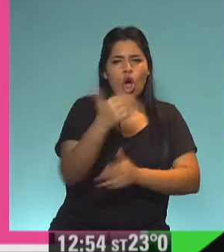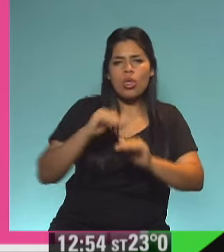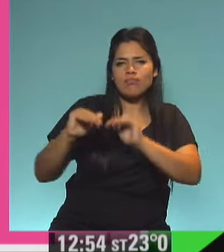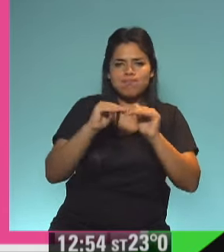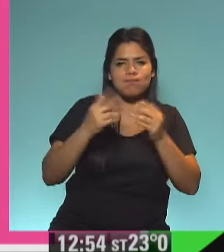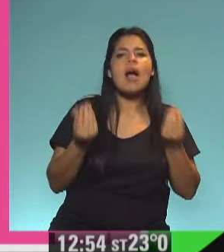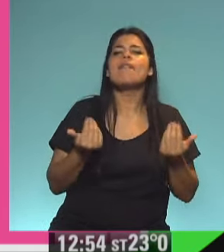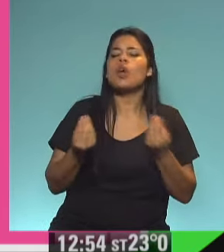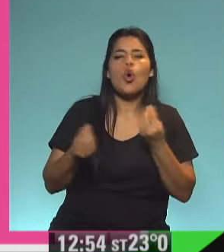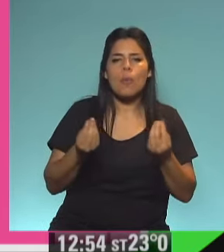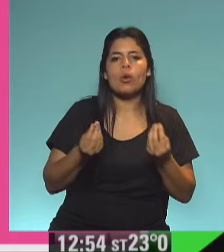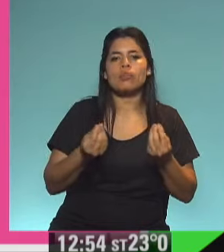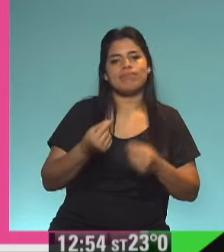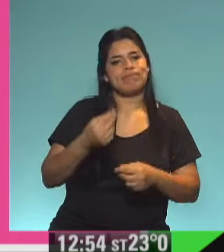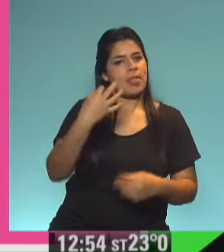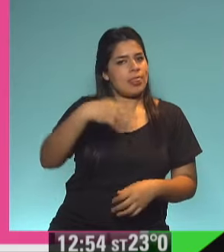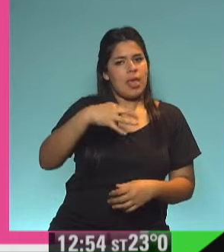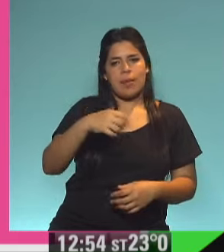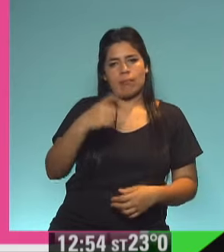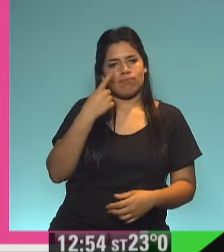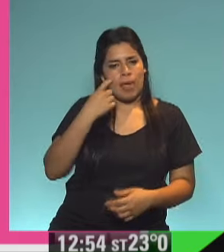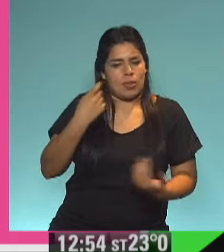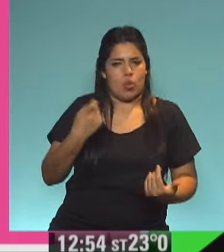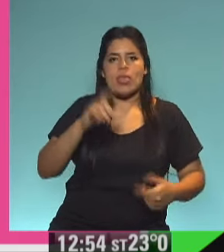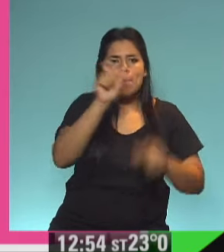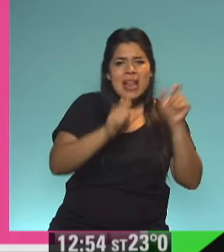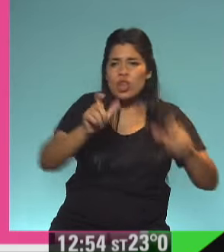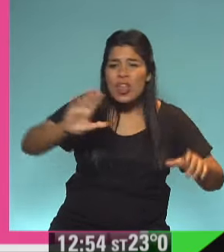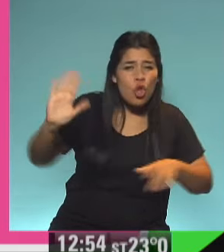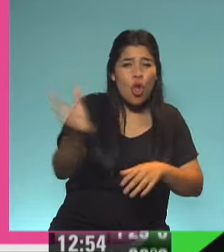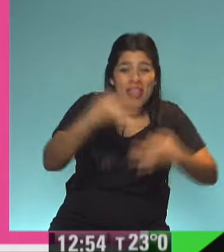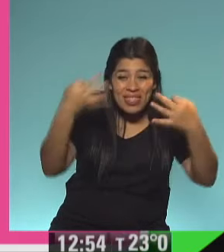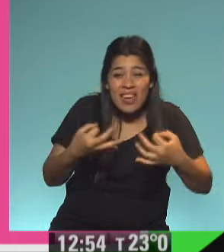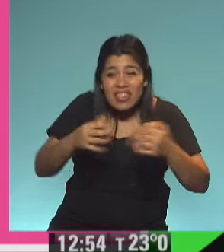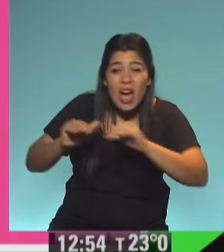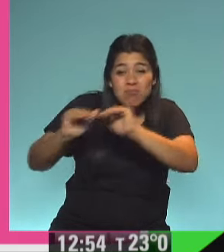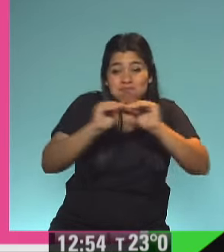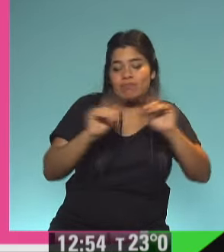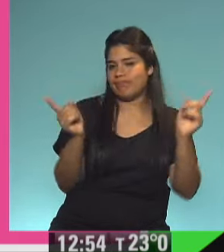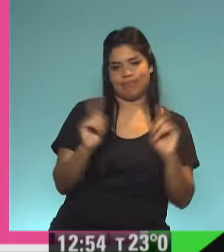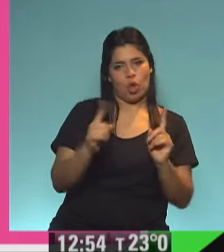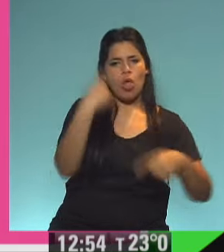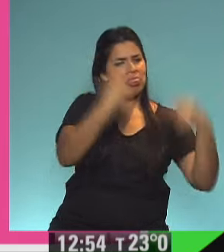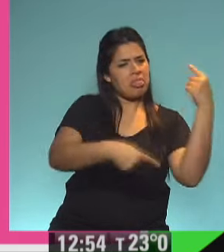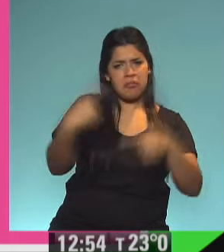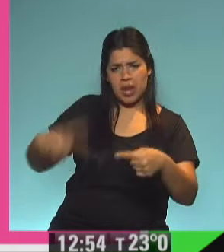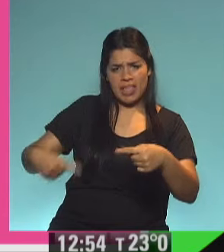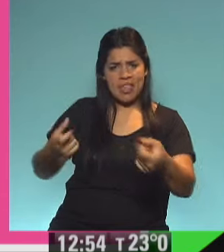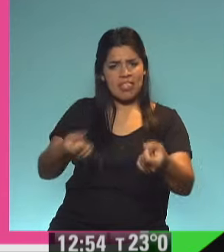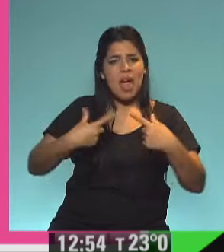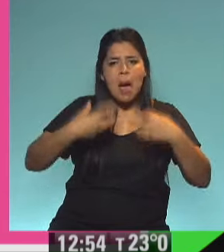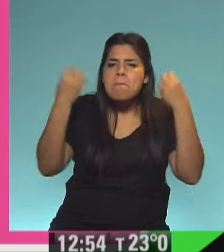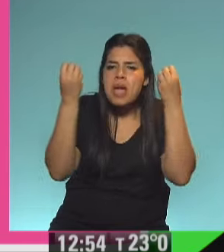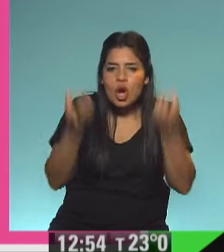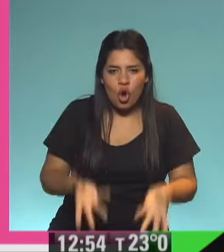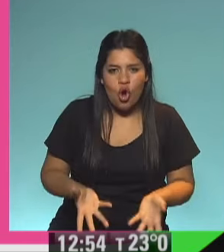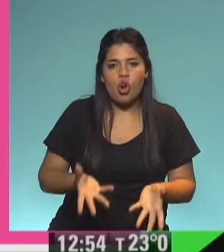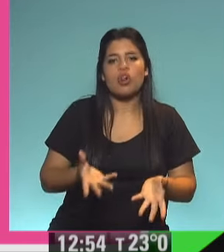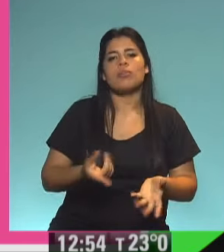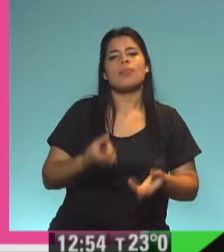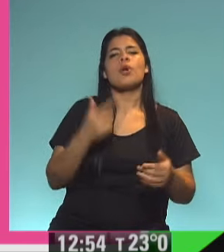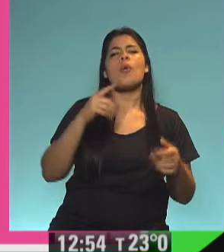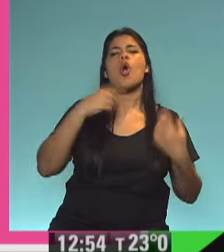dijimos que reconociendo que las personas no somos todas iguales y que esa diversidad nos enriquece. Reflexionando sobre las prácticas discriminatorias